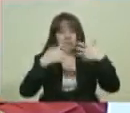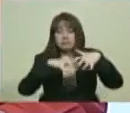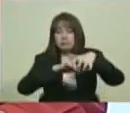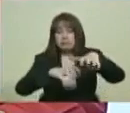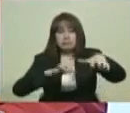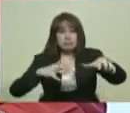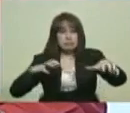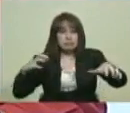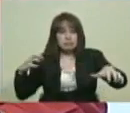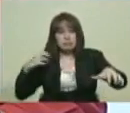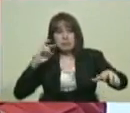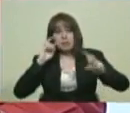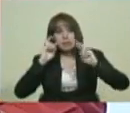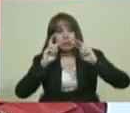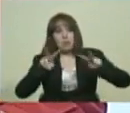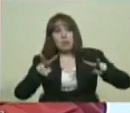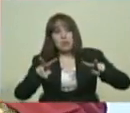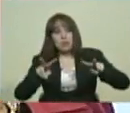que